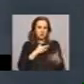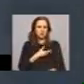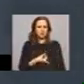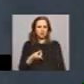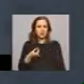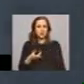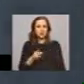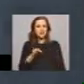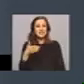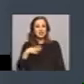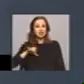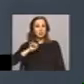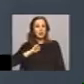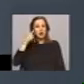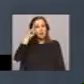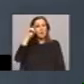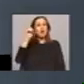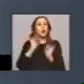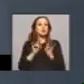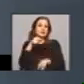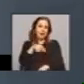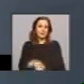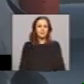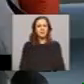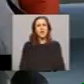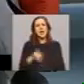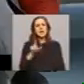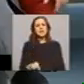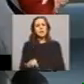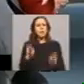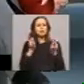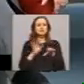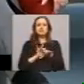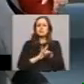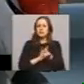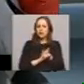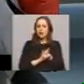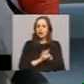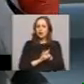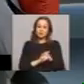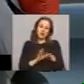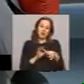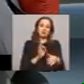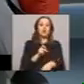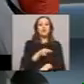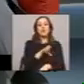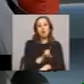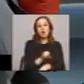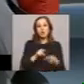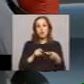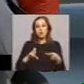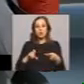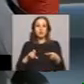España, se haga una idea de lo que estaba sucediendo allí. Y hablas también de una cuestión sensible, la ligación entre Franco y el